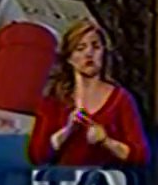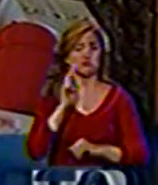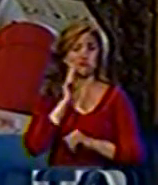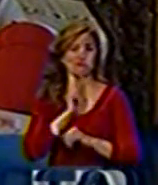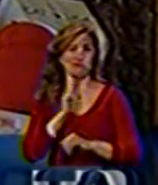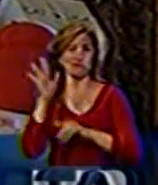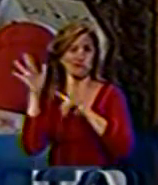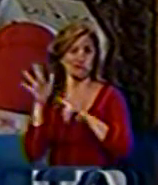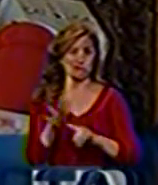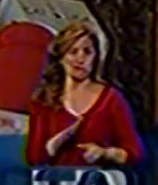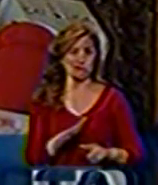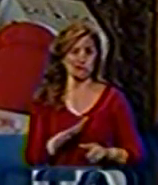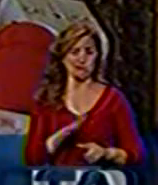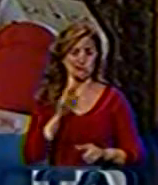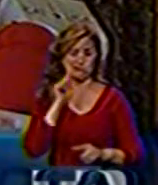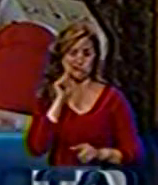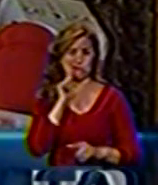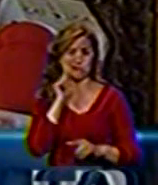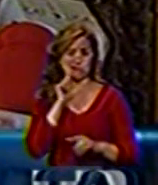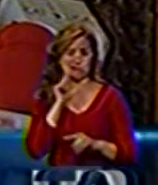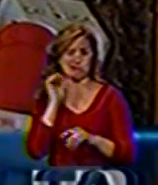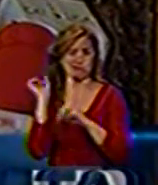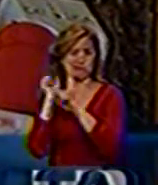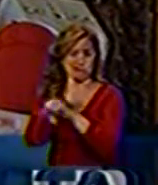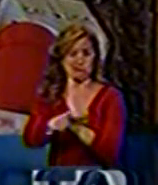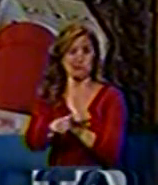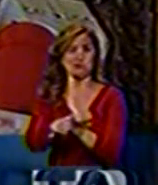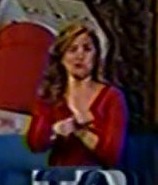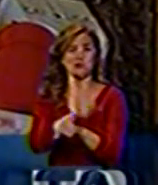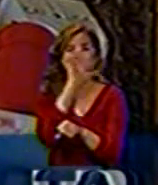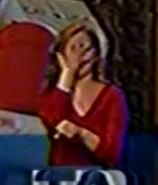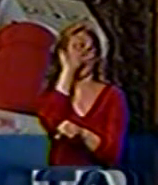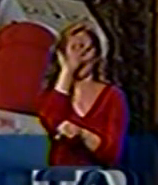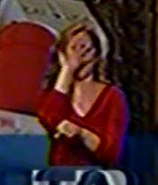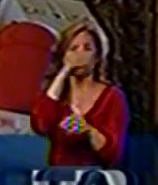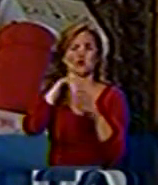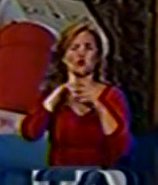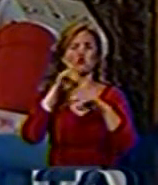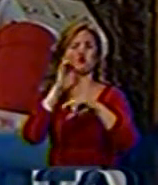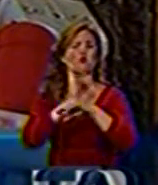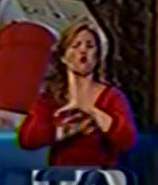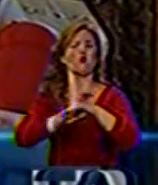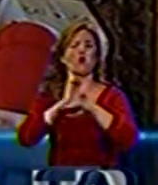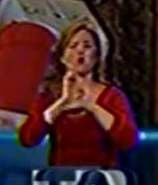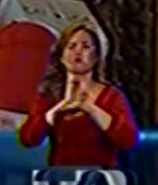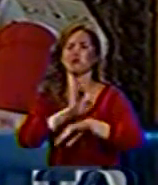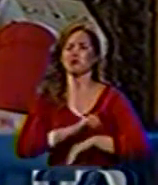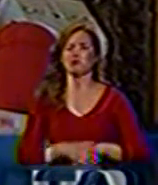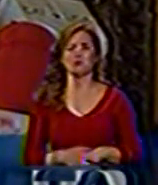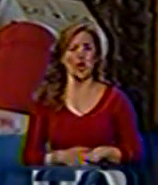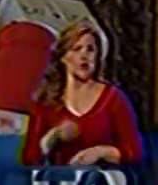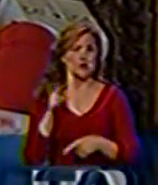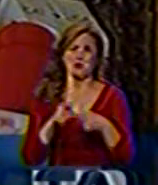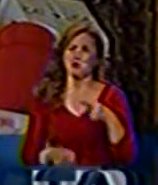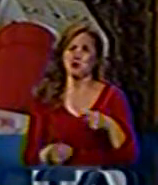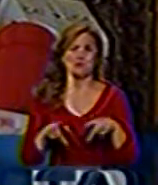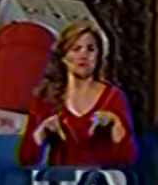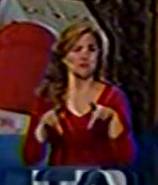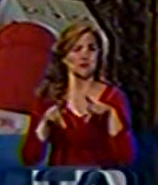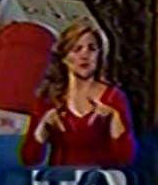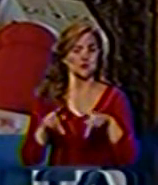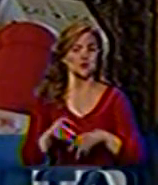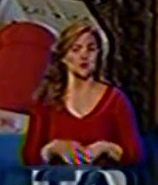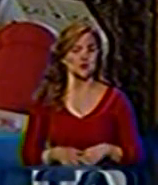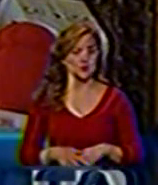racismo, la xenofobia, esta es la vergüenza de un país. Nosotros no podemos permitir que se